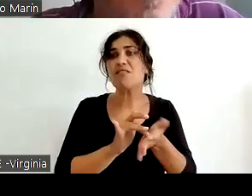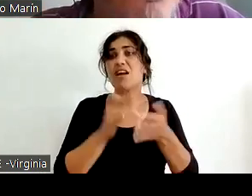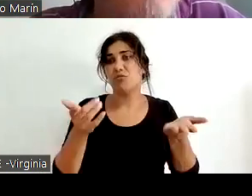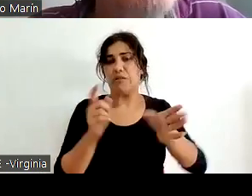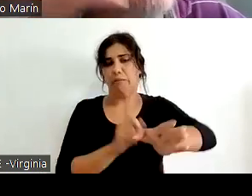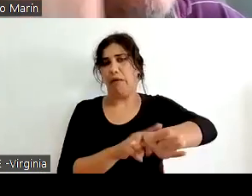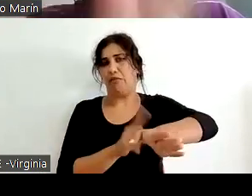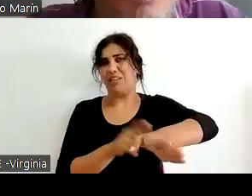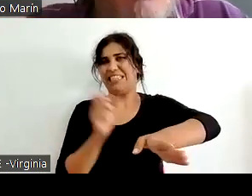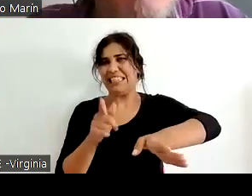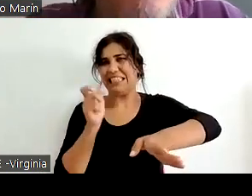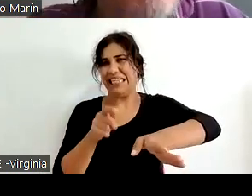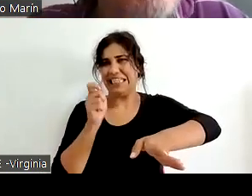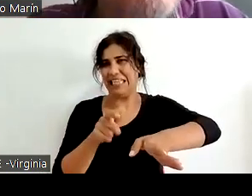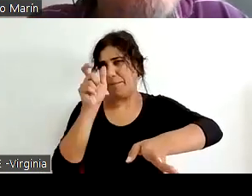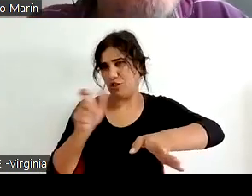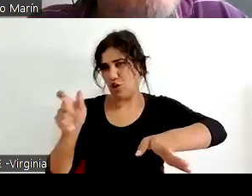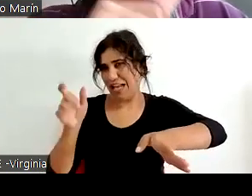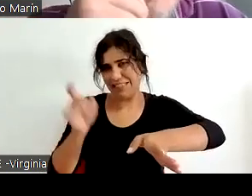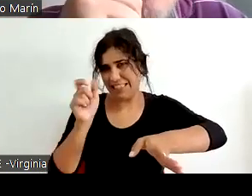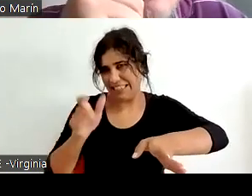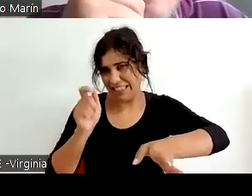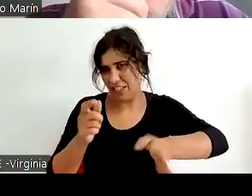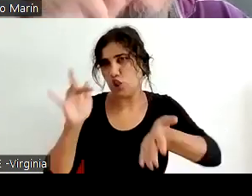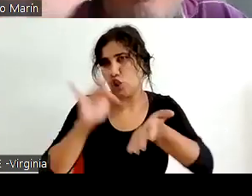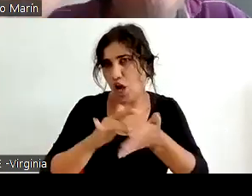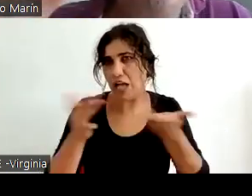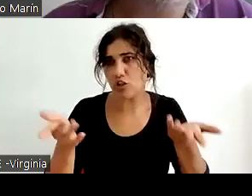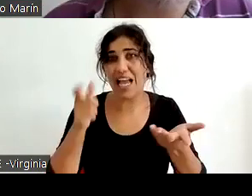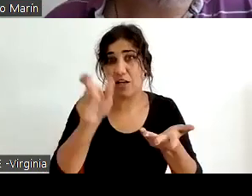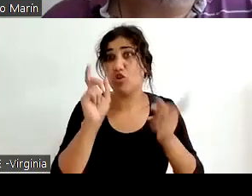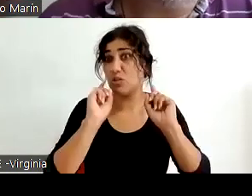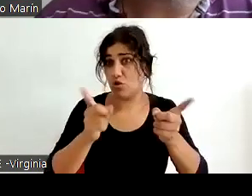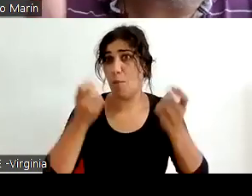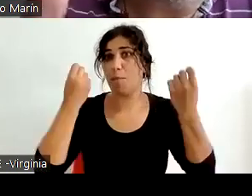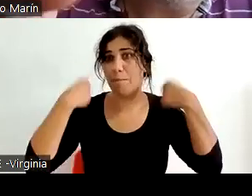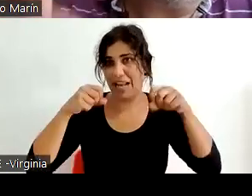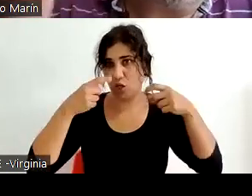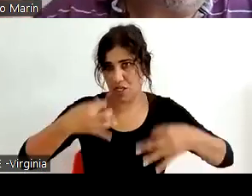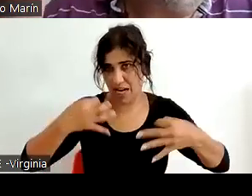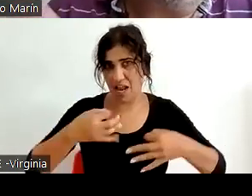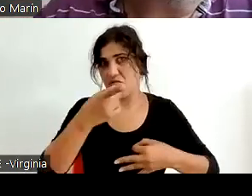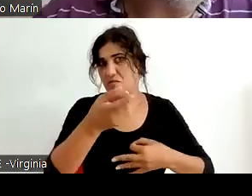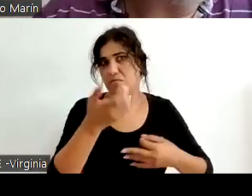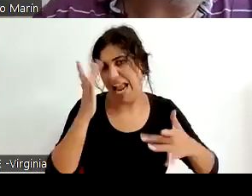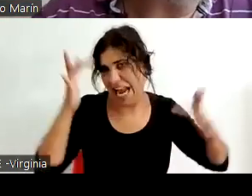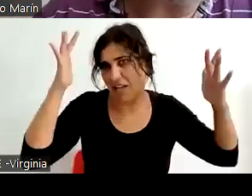de tobillo. Os voy a presentar un caso un práctico. Sabéis que esto sería el pie, eso sería una entorsis